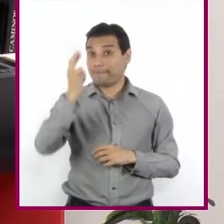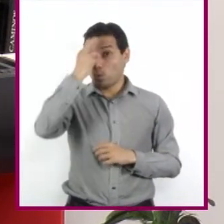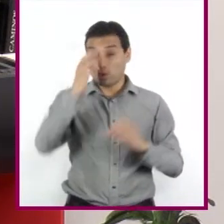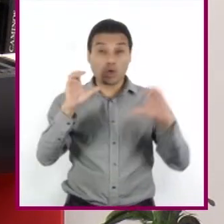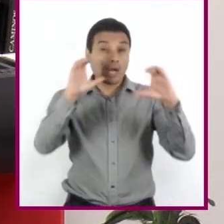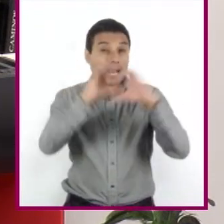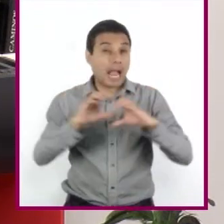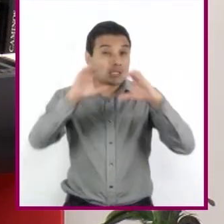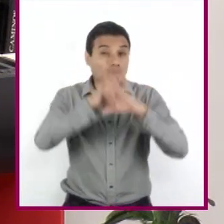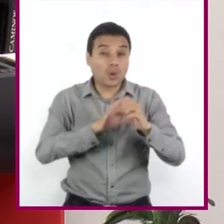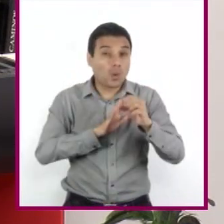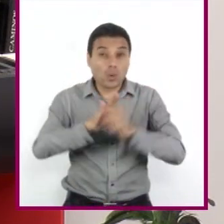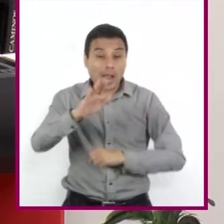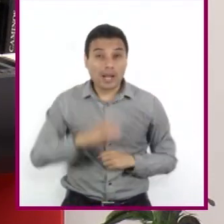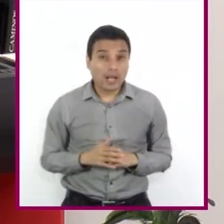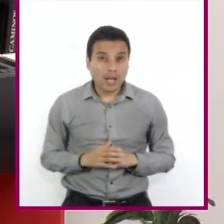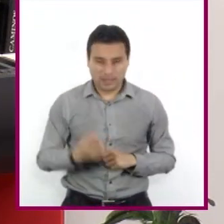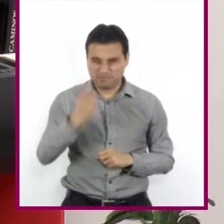esta pieza.